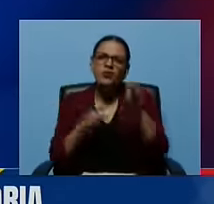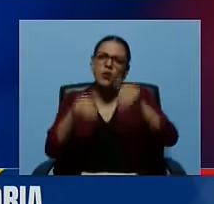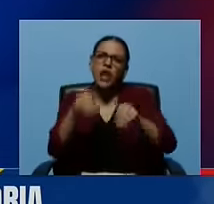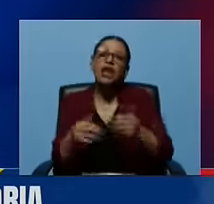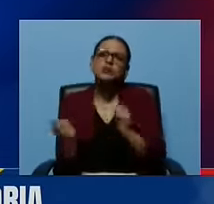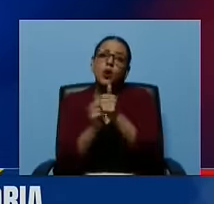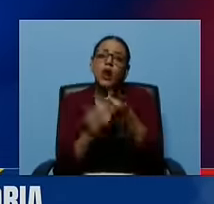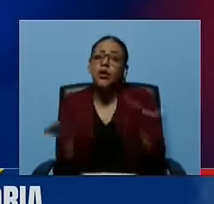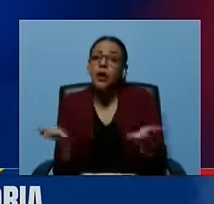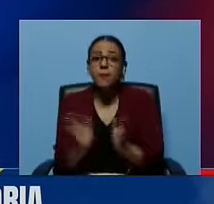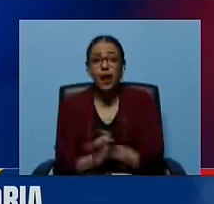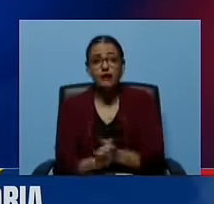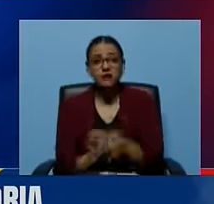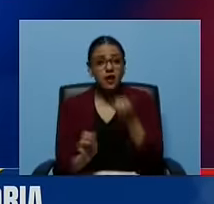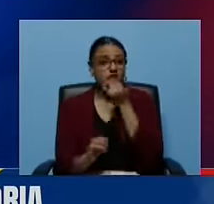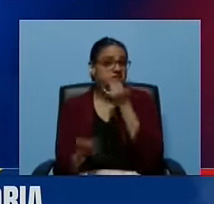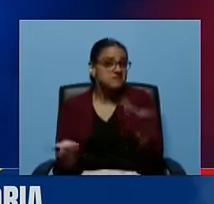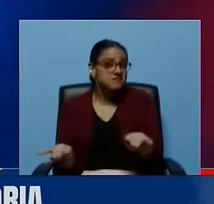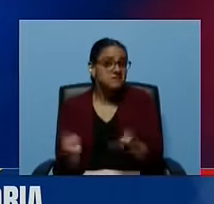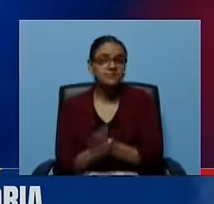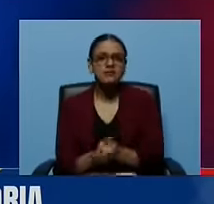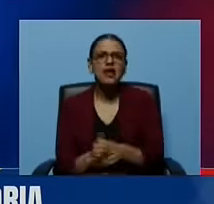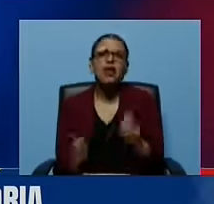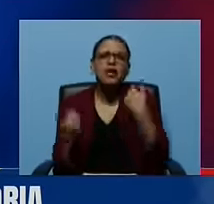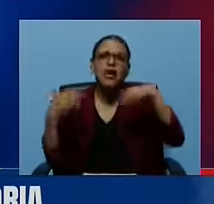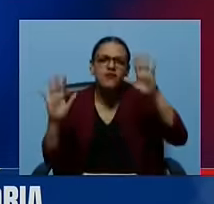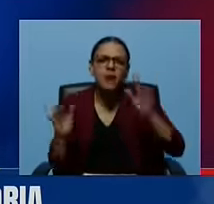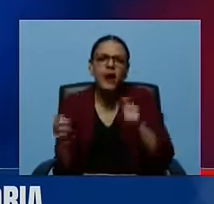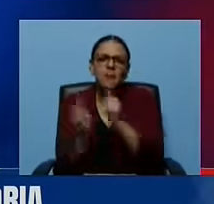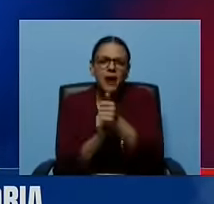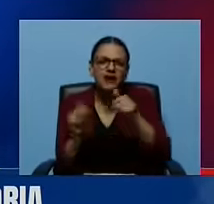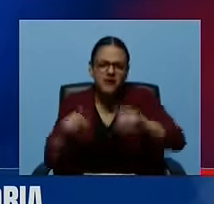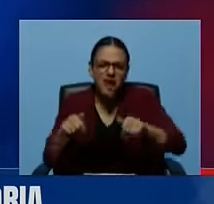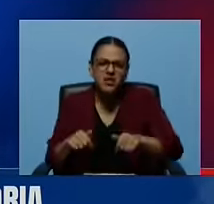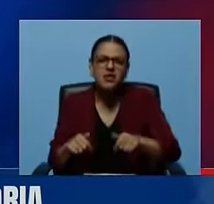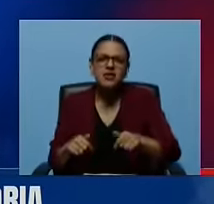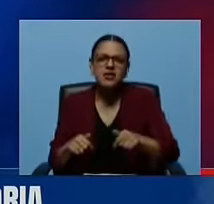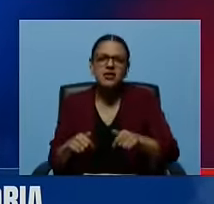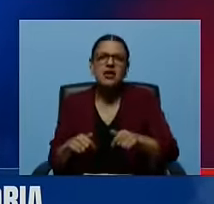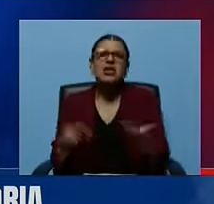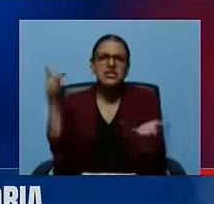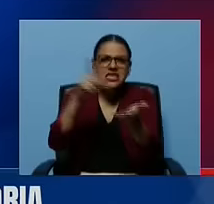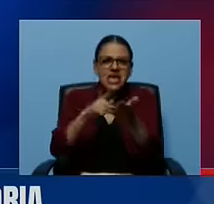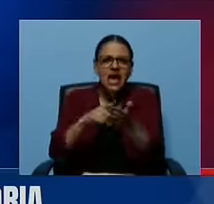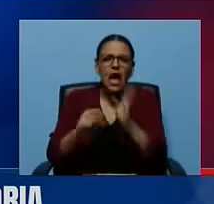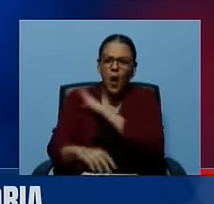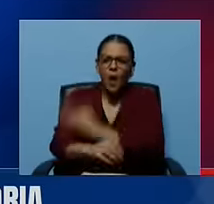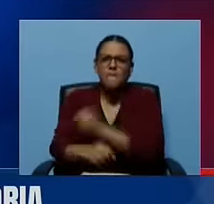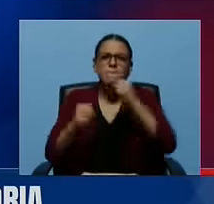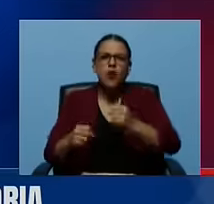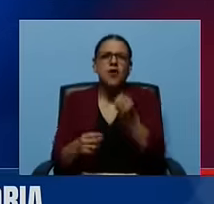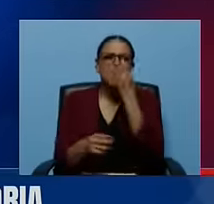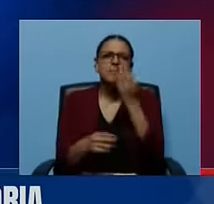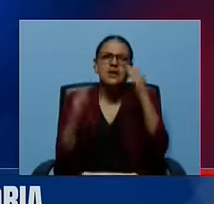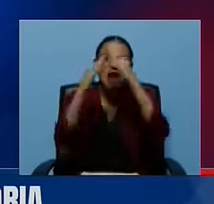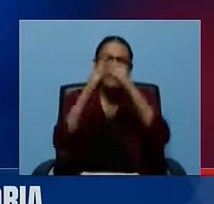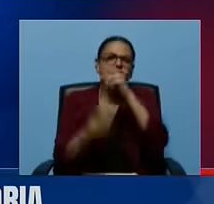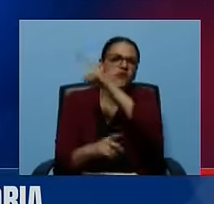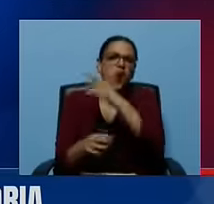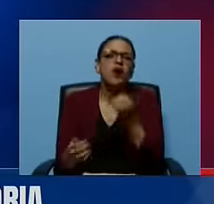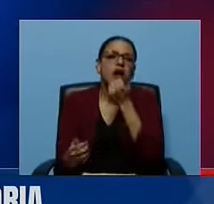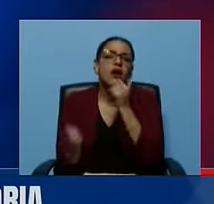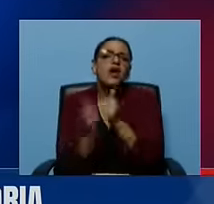elecciones? ¿Qué hubiera pasado si hubieran llegado al poder a Miraflores?